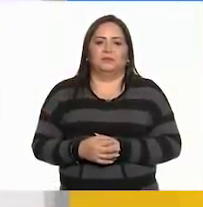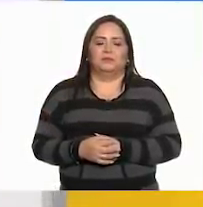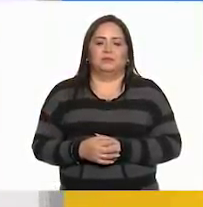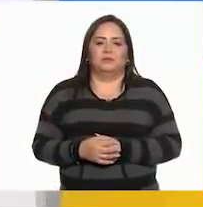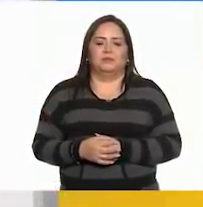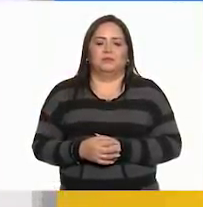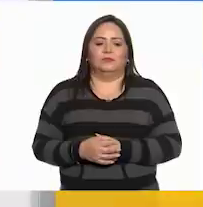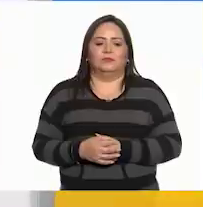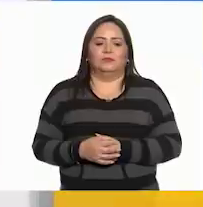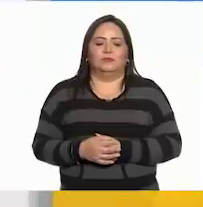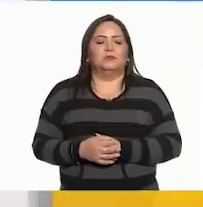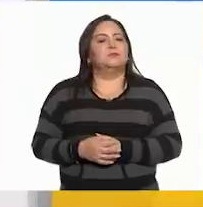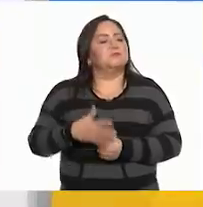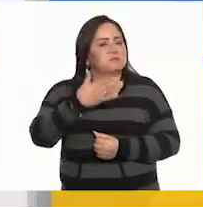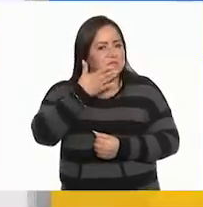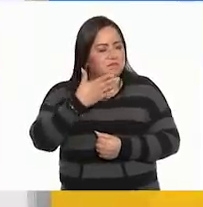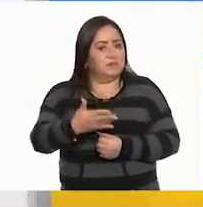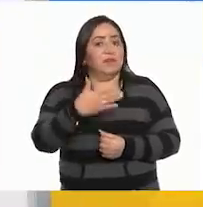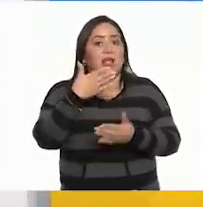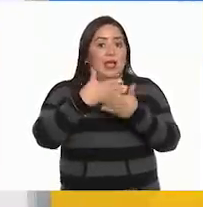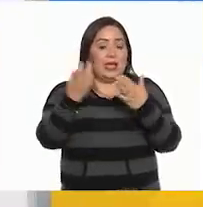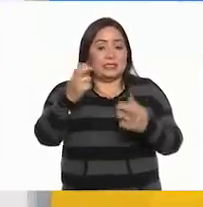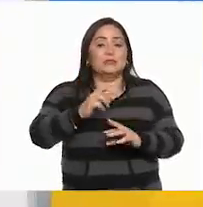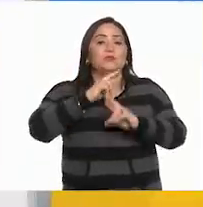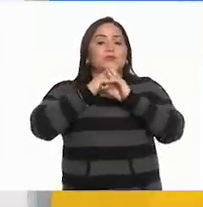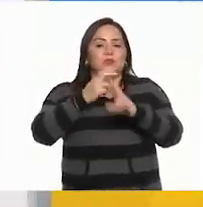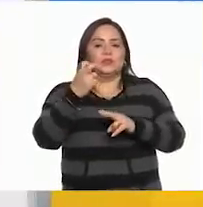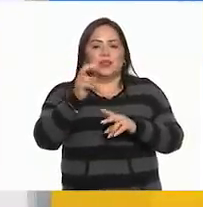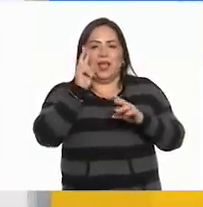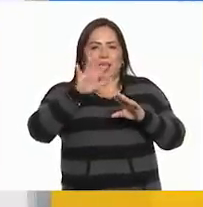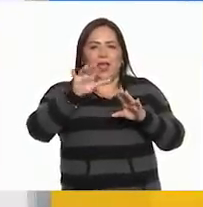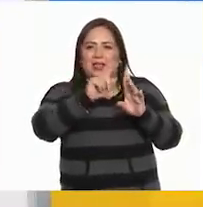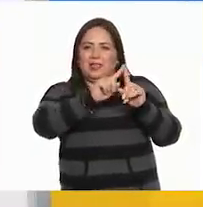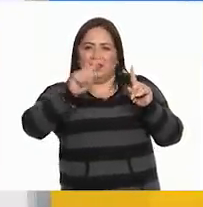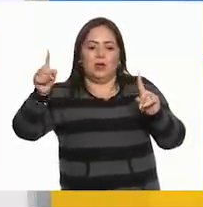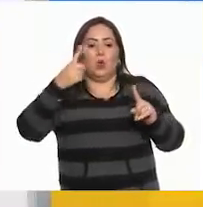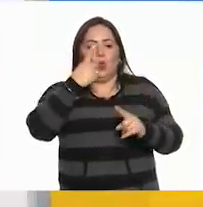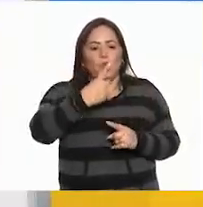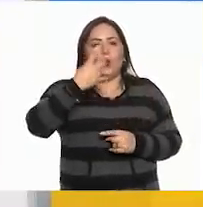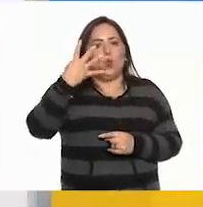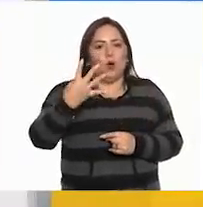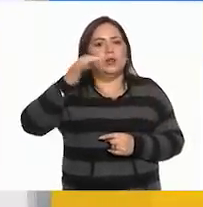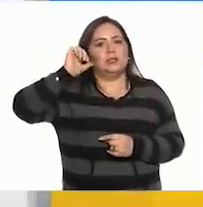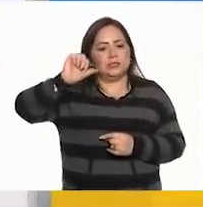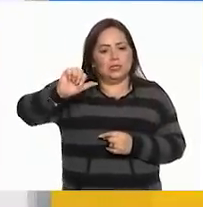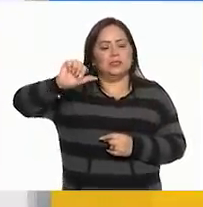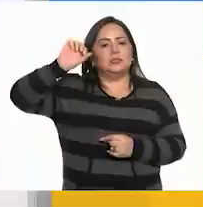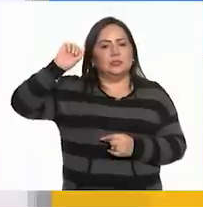64. Y bueno, entonces la respuesta es la que tenemos ya en el pizarrón.